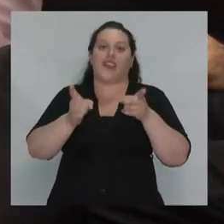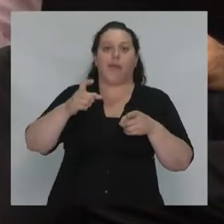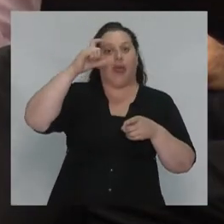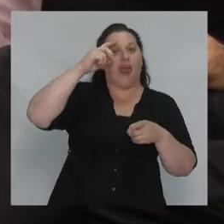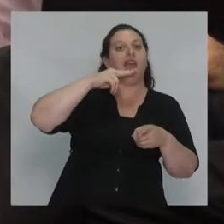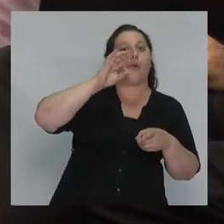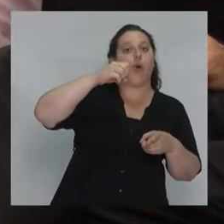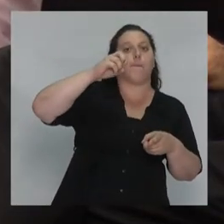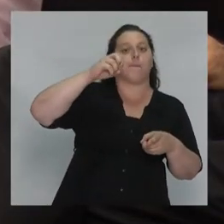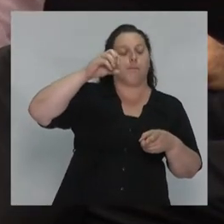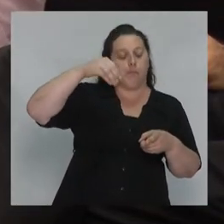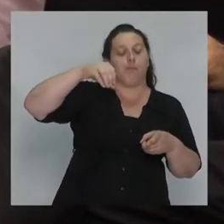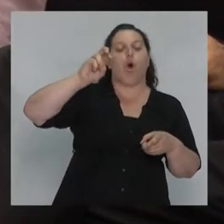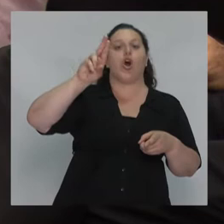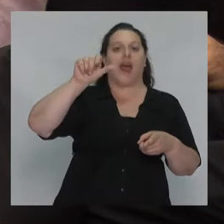Bolivia,